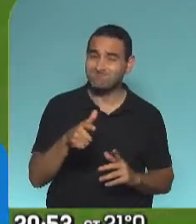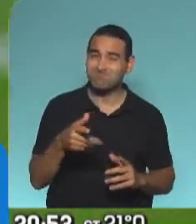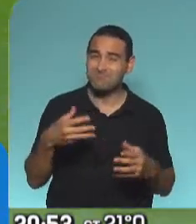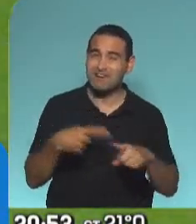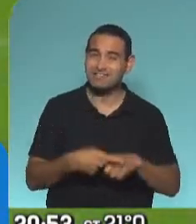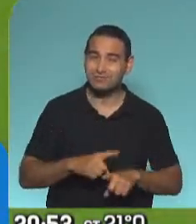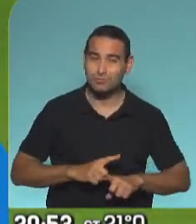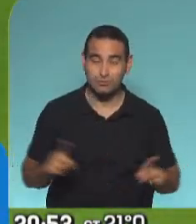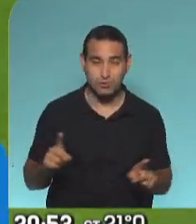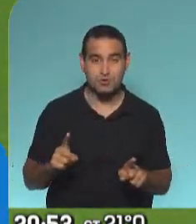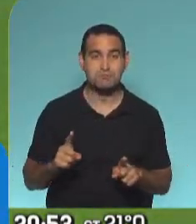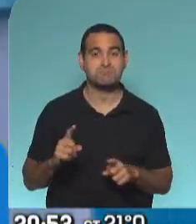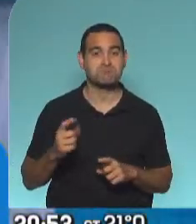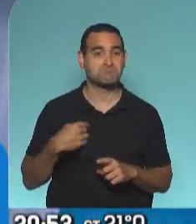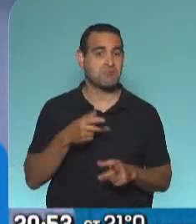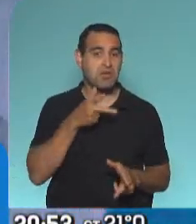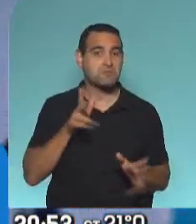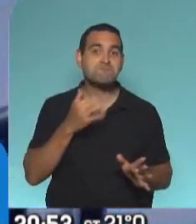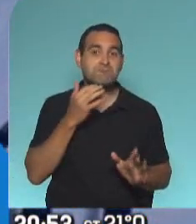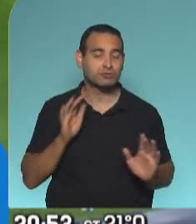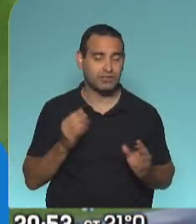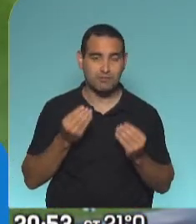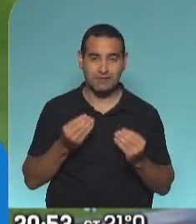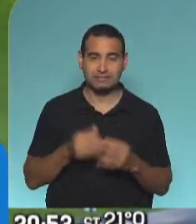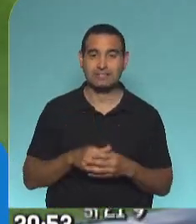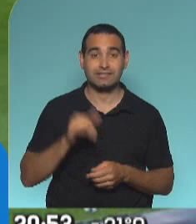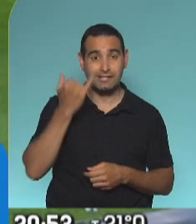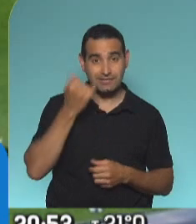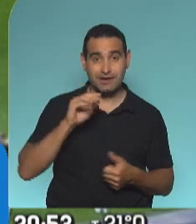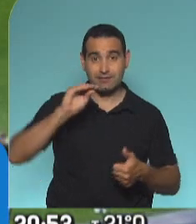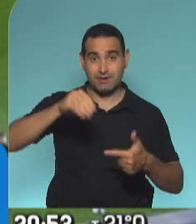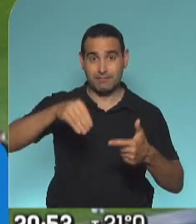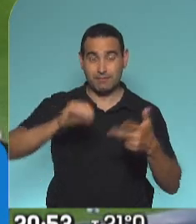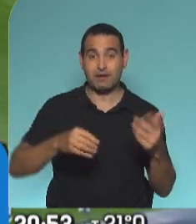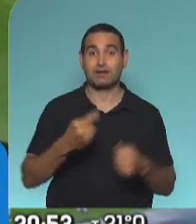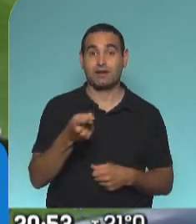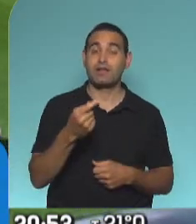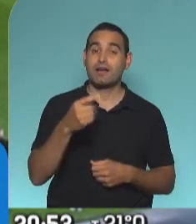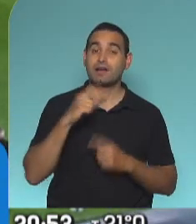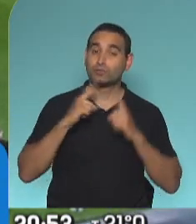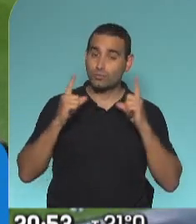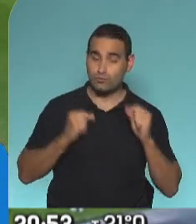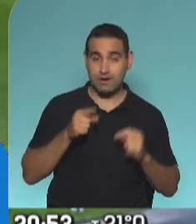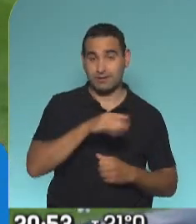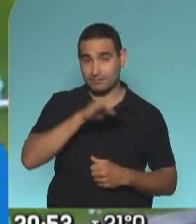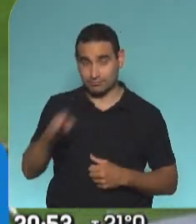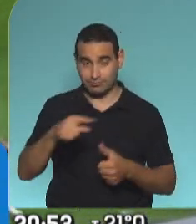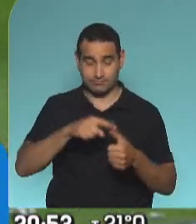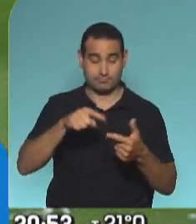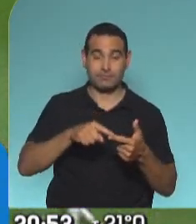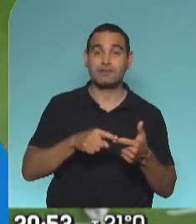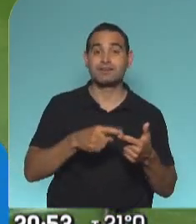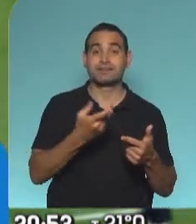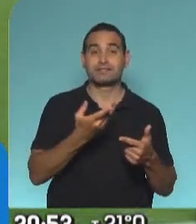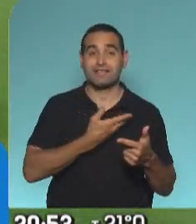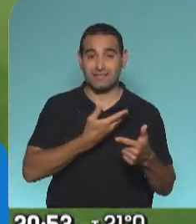No estoy levantando expectativas falsas. Tercera derrota. Perdió 4-1 con Atlético de Tucumán. Perdió 2-0 en la provincia de Santa